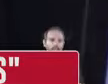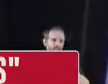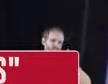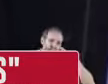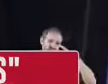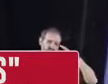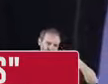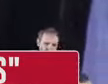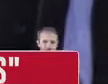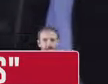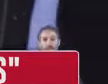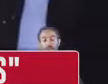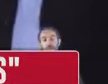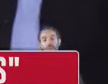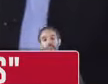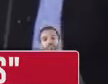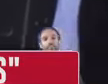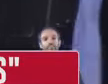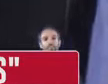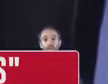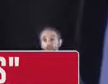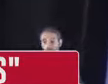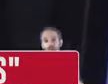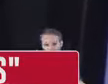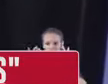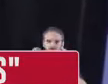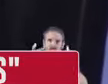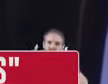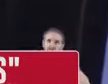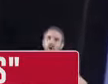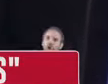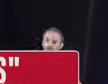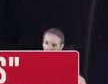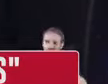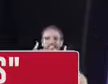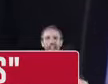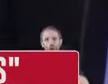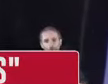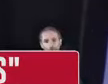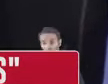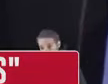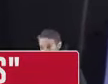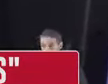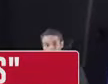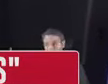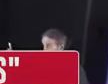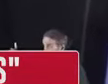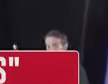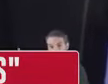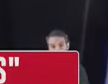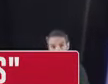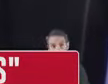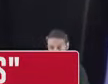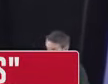etcétera etcétera bien que inauguramos tecnópolis y hoy venía y cuando veía esto que es